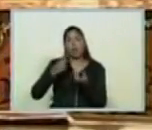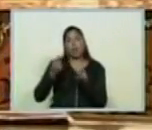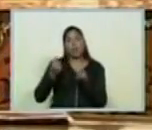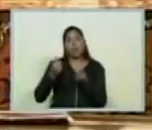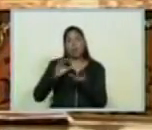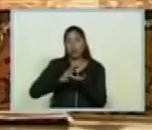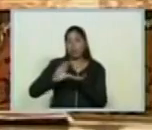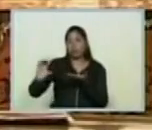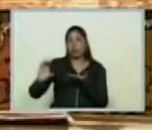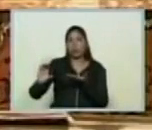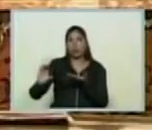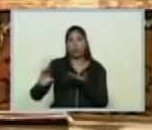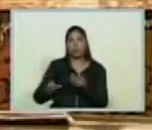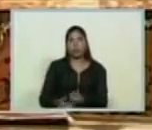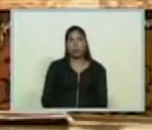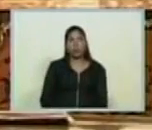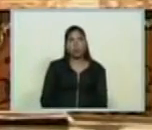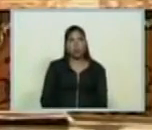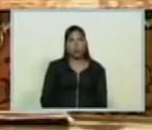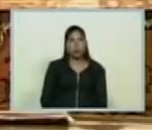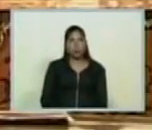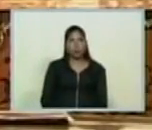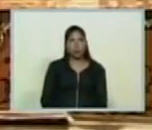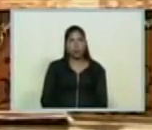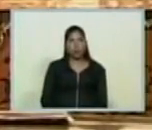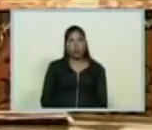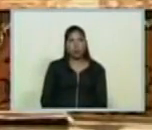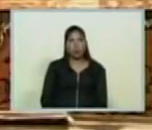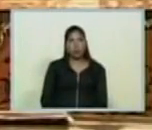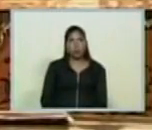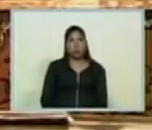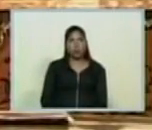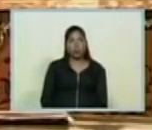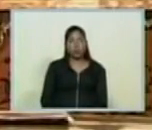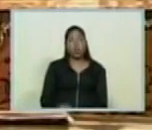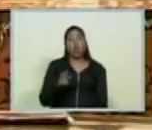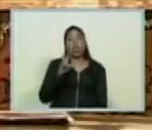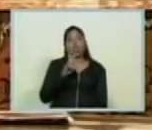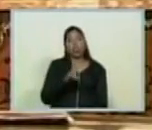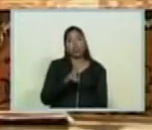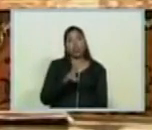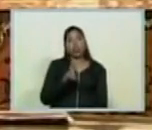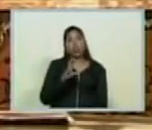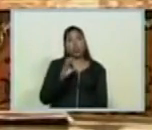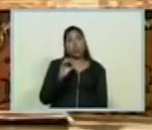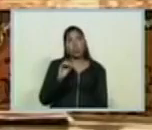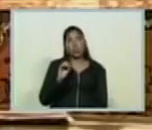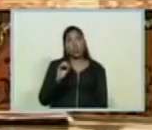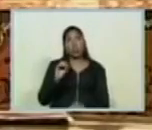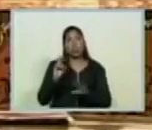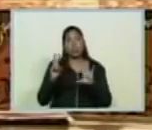este reimpulso agarre el máximo nivel. Me están solicitando 207.000.